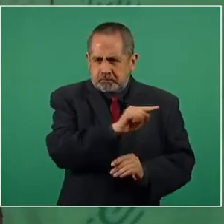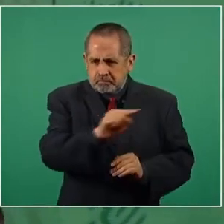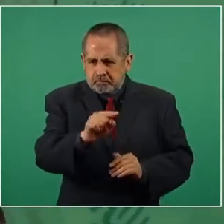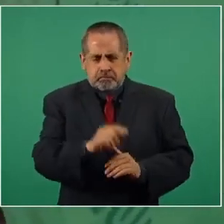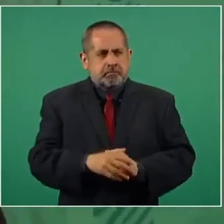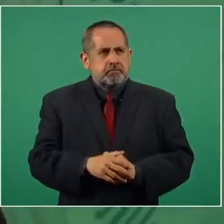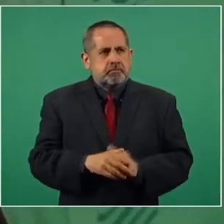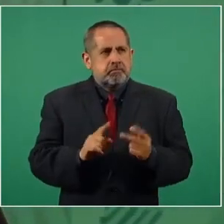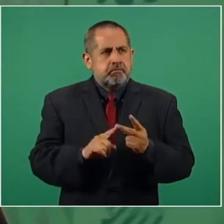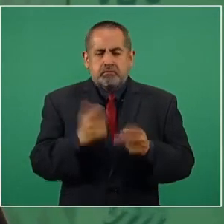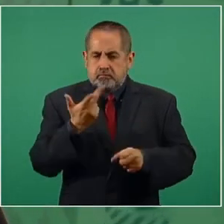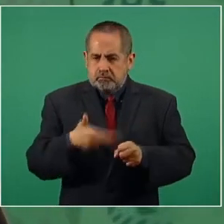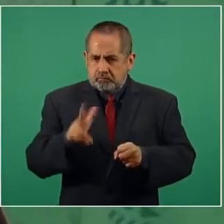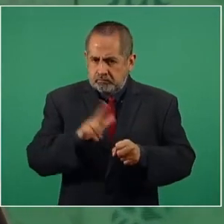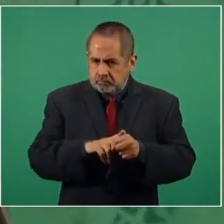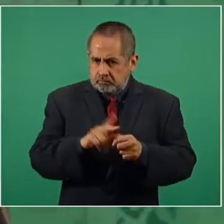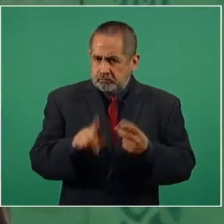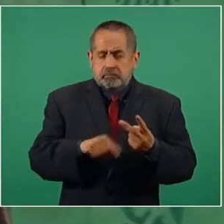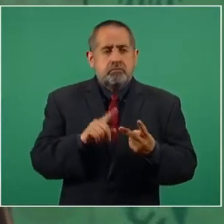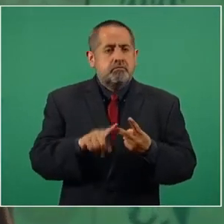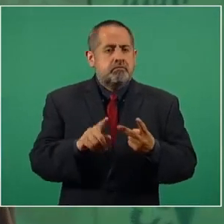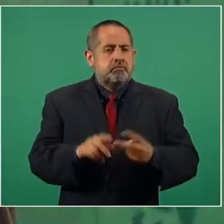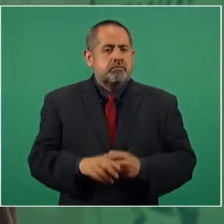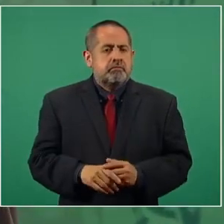un hospital,